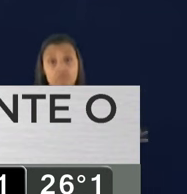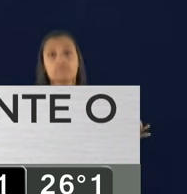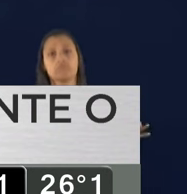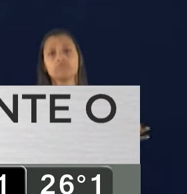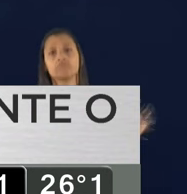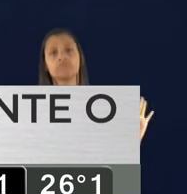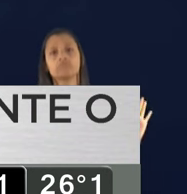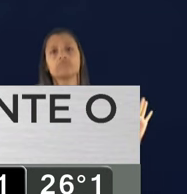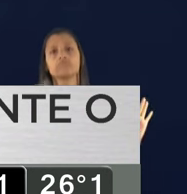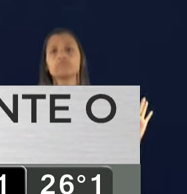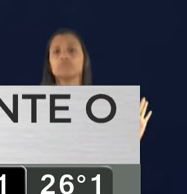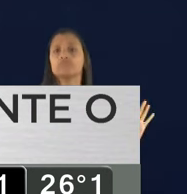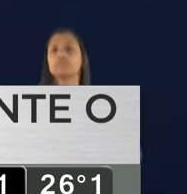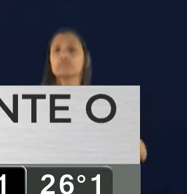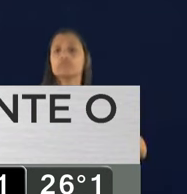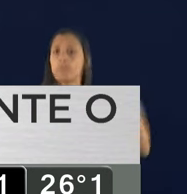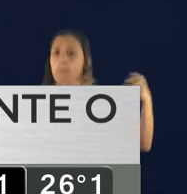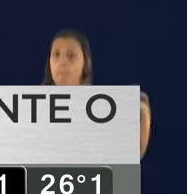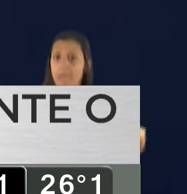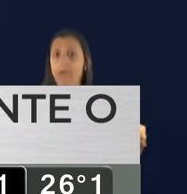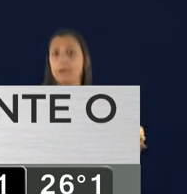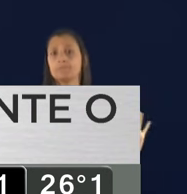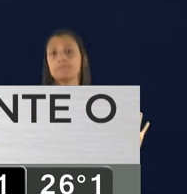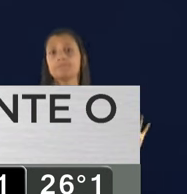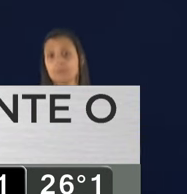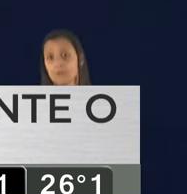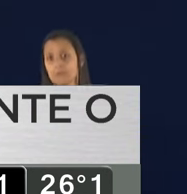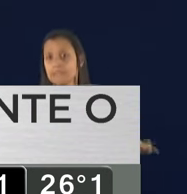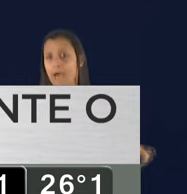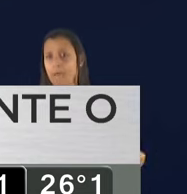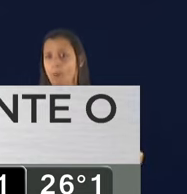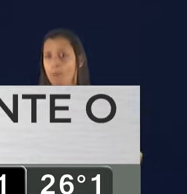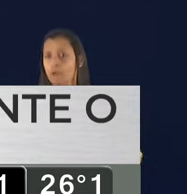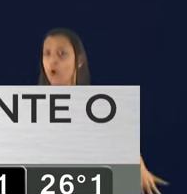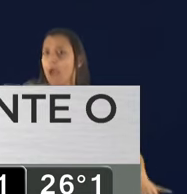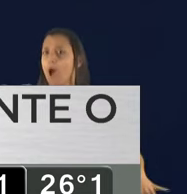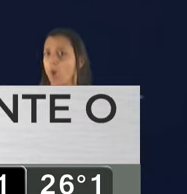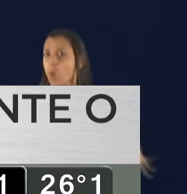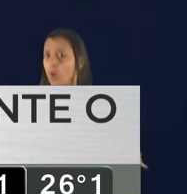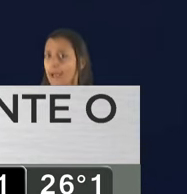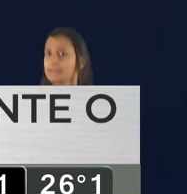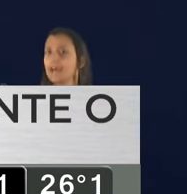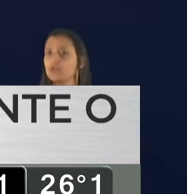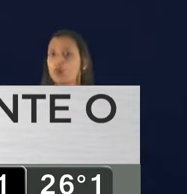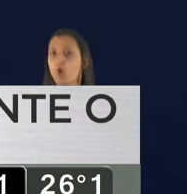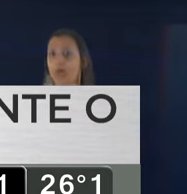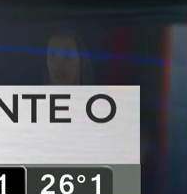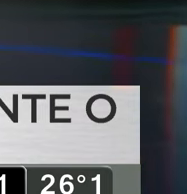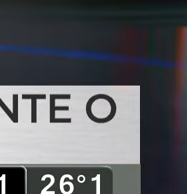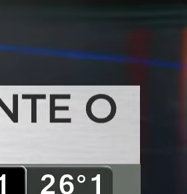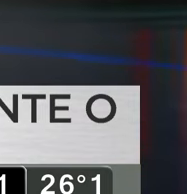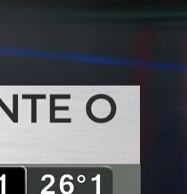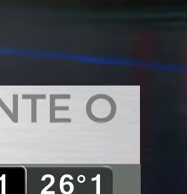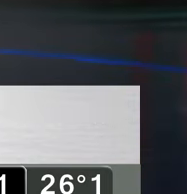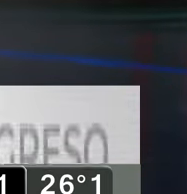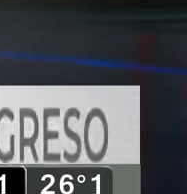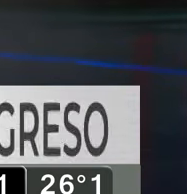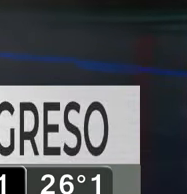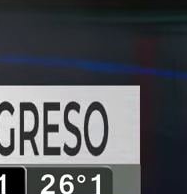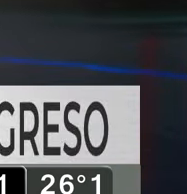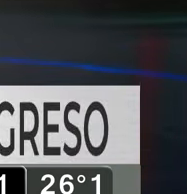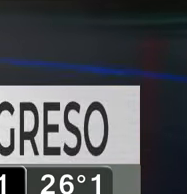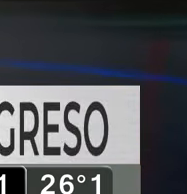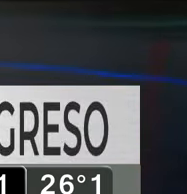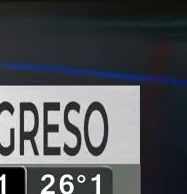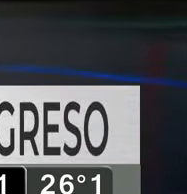las circunstancias en en el marco de urgencia en el que estamos inmersos todos los argentinos bueno dice que